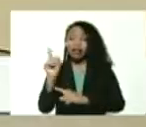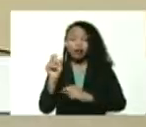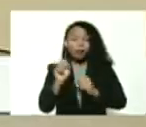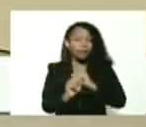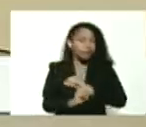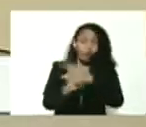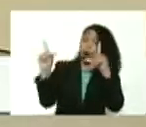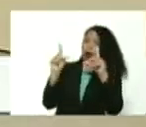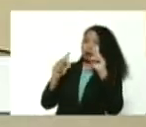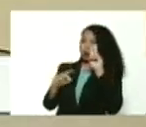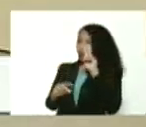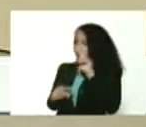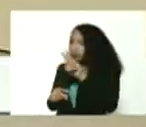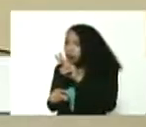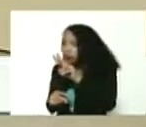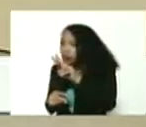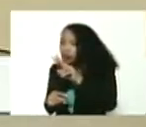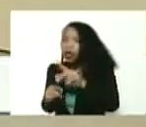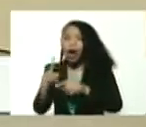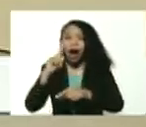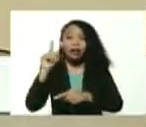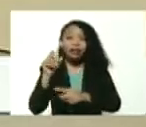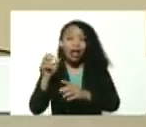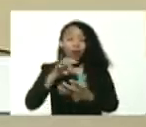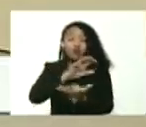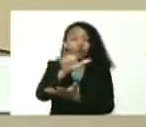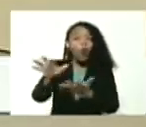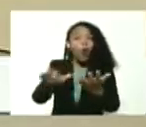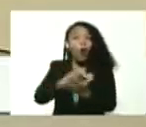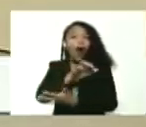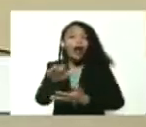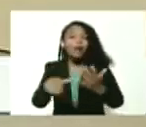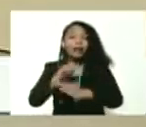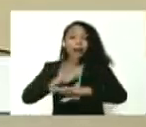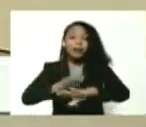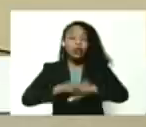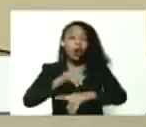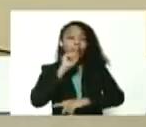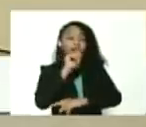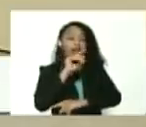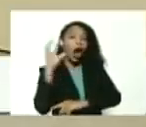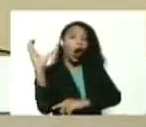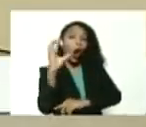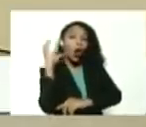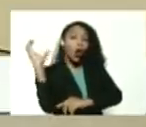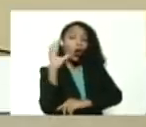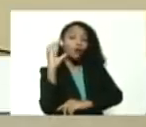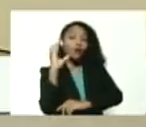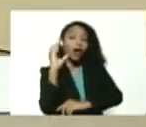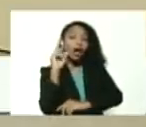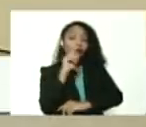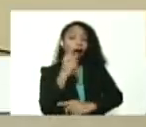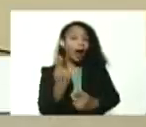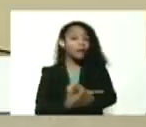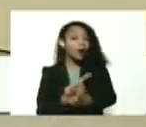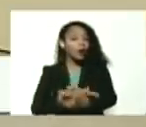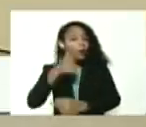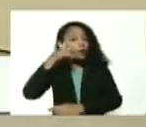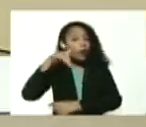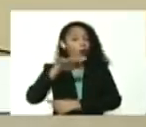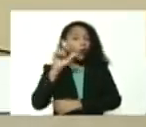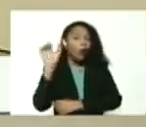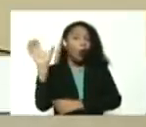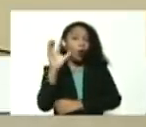estupefacta ante la masacre que está ocurriendo en Colombia y al hermano pueblo de